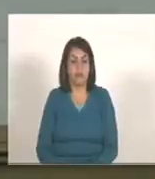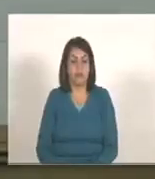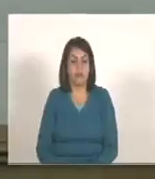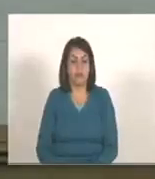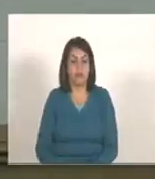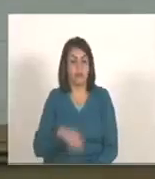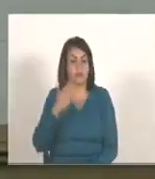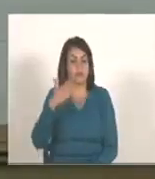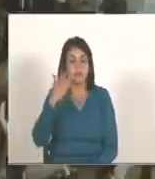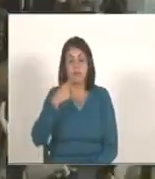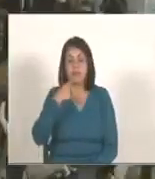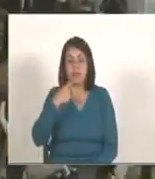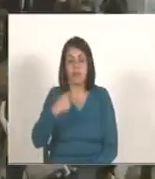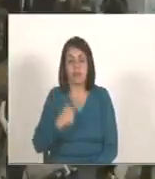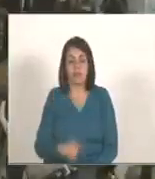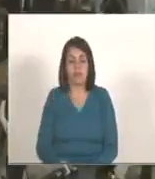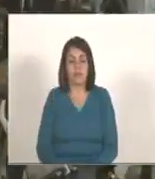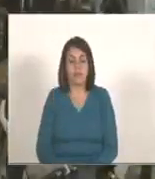Cuando uno dice,